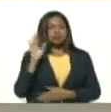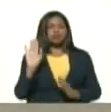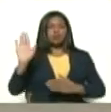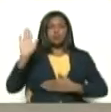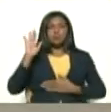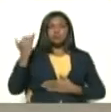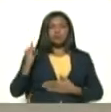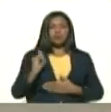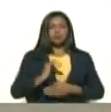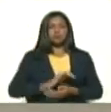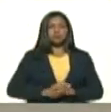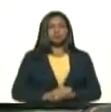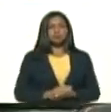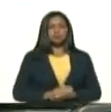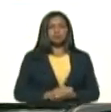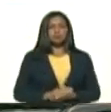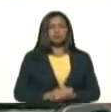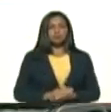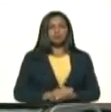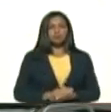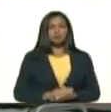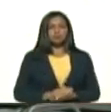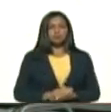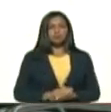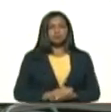compromiso, porque